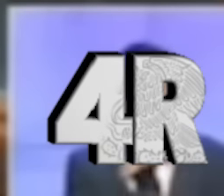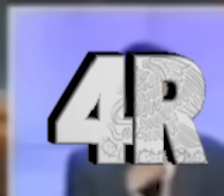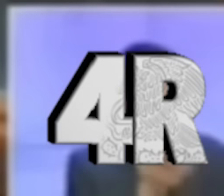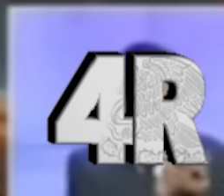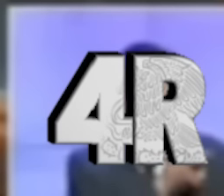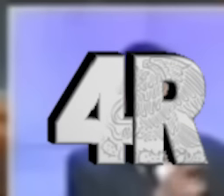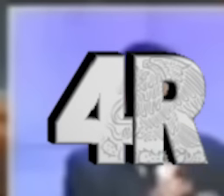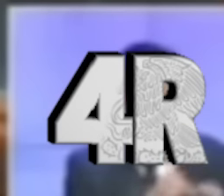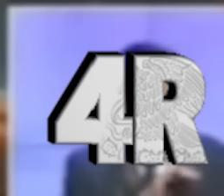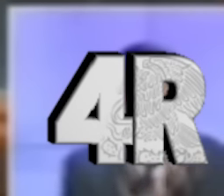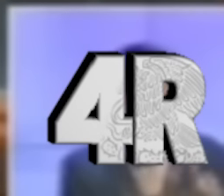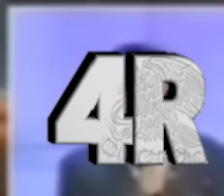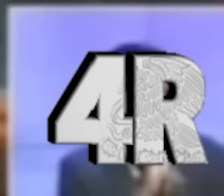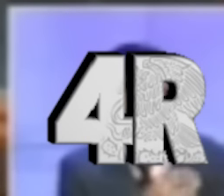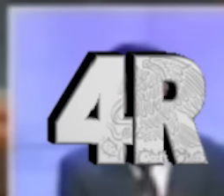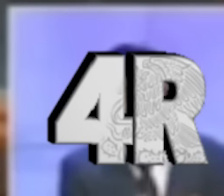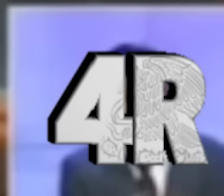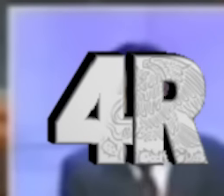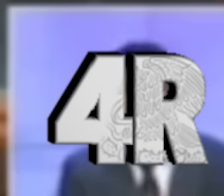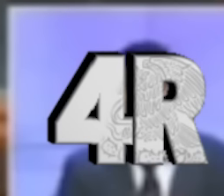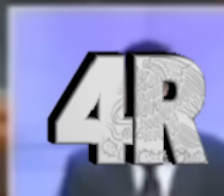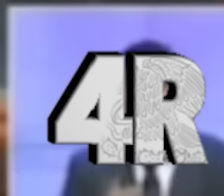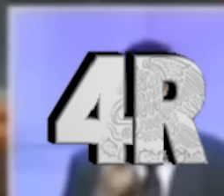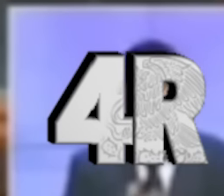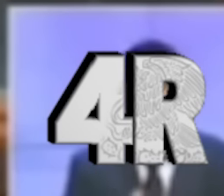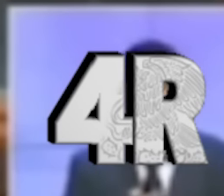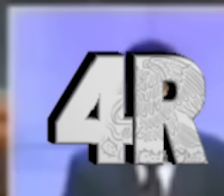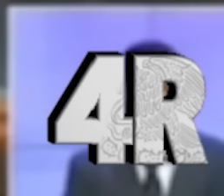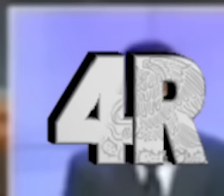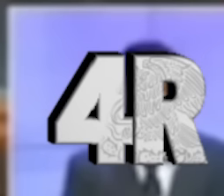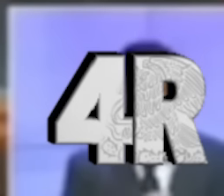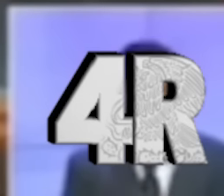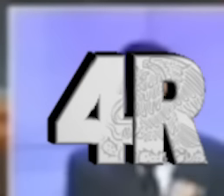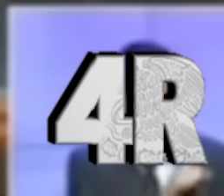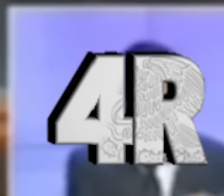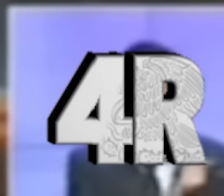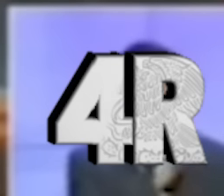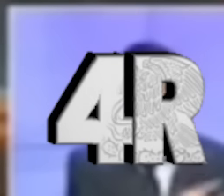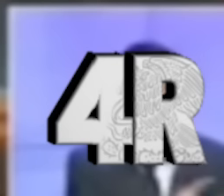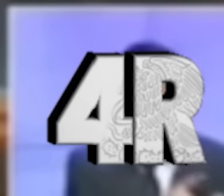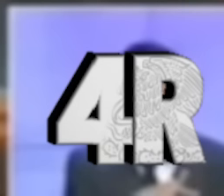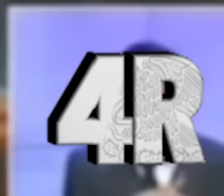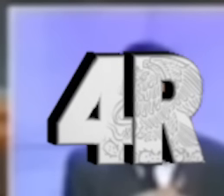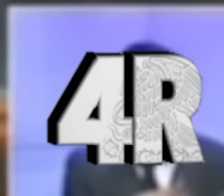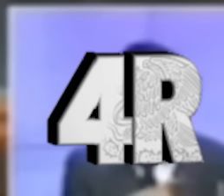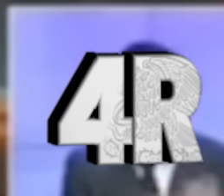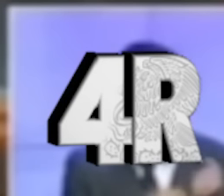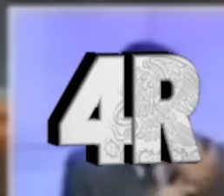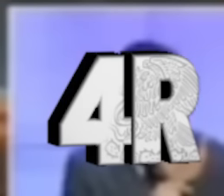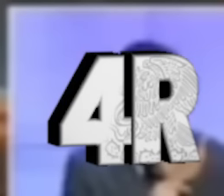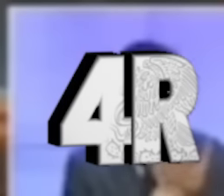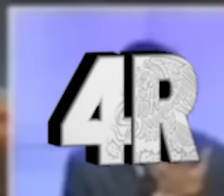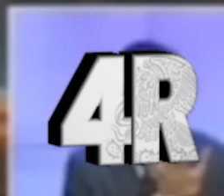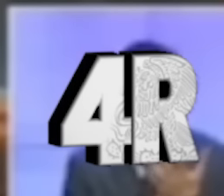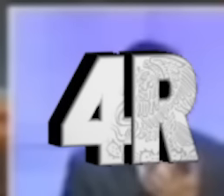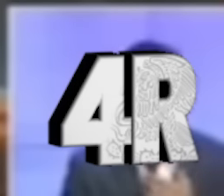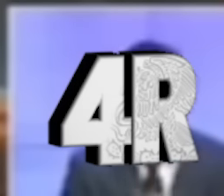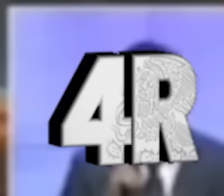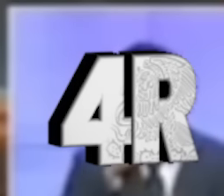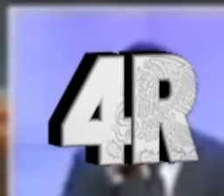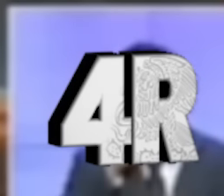Instituto Nacional electoral segundo es constitucionalmente inviable suspender